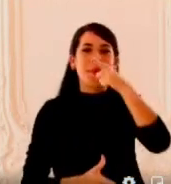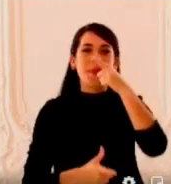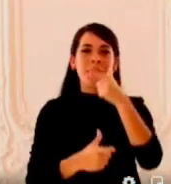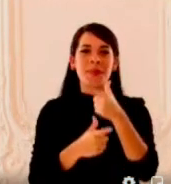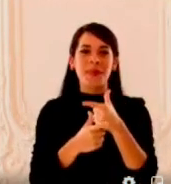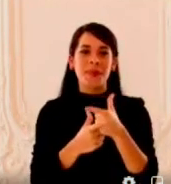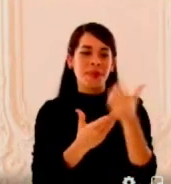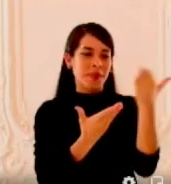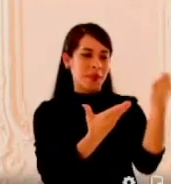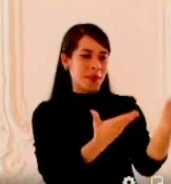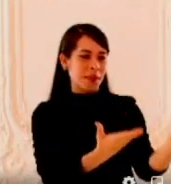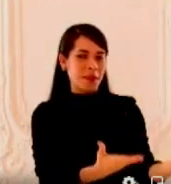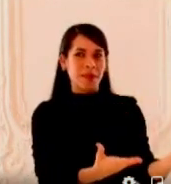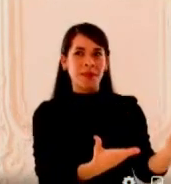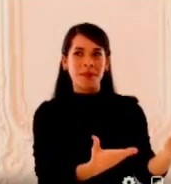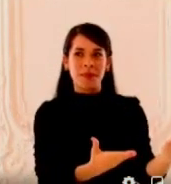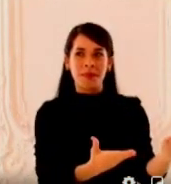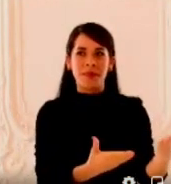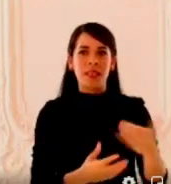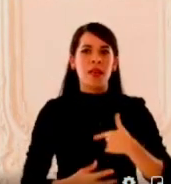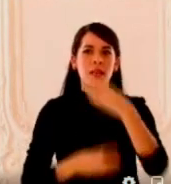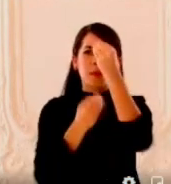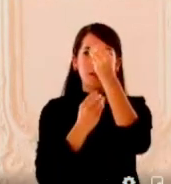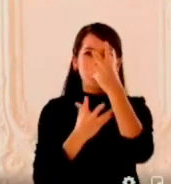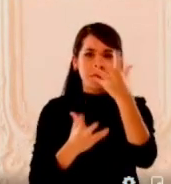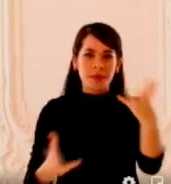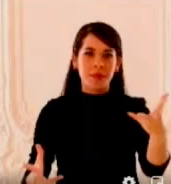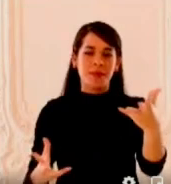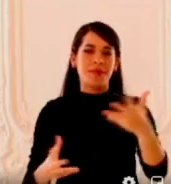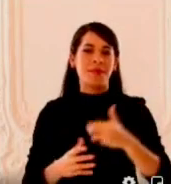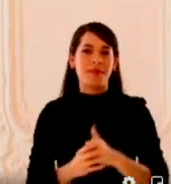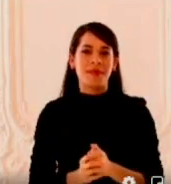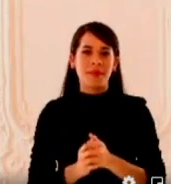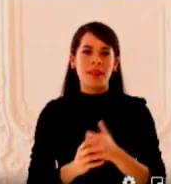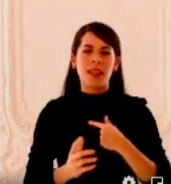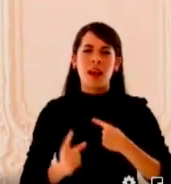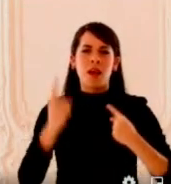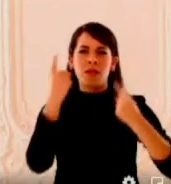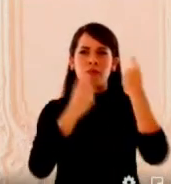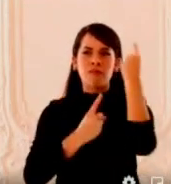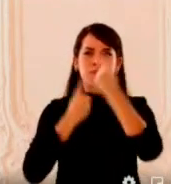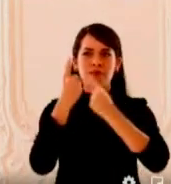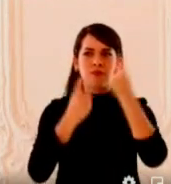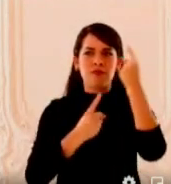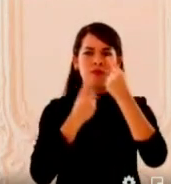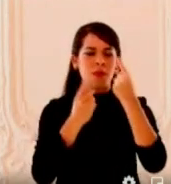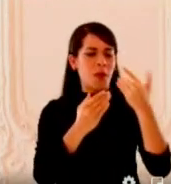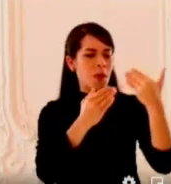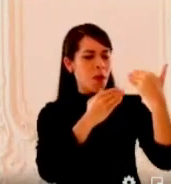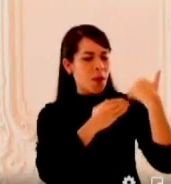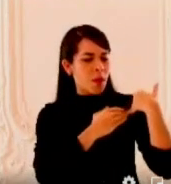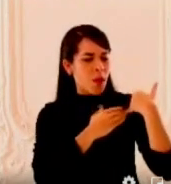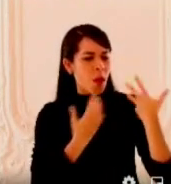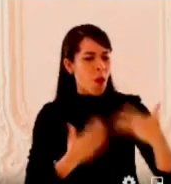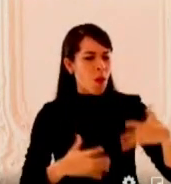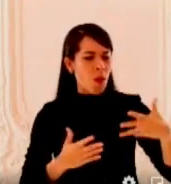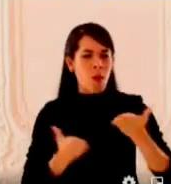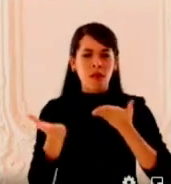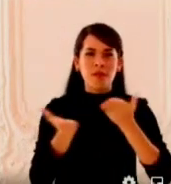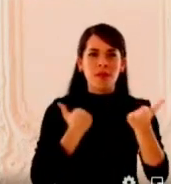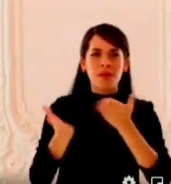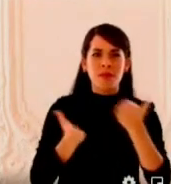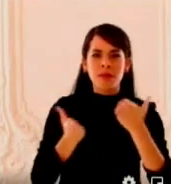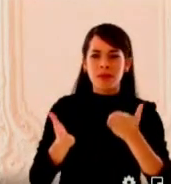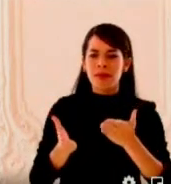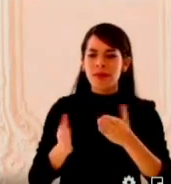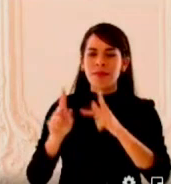quiero expresar las siguientes palabras. Siempre he creído que uno de los mayores privilegios en la vida es poder servir a los hermanos y hermanas